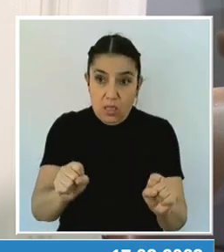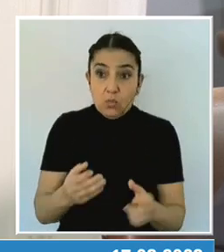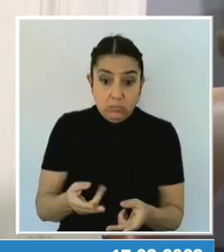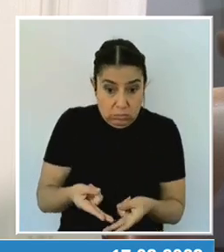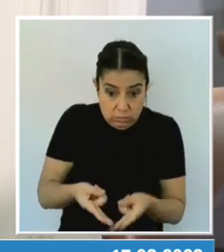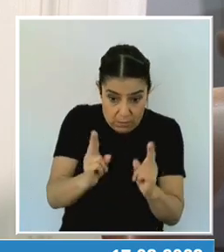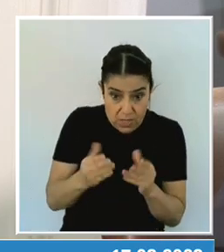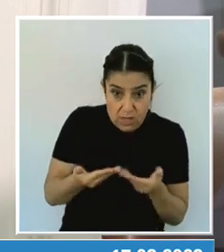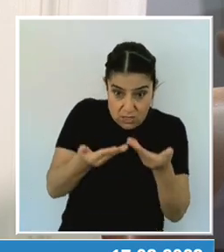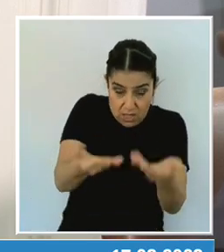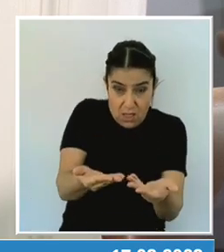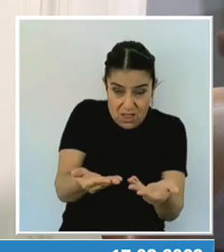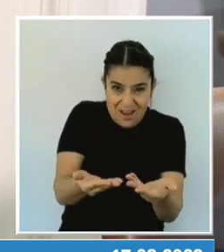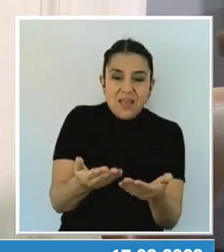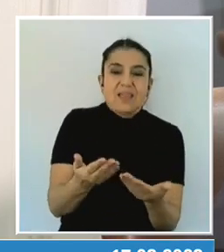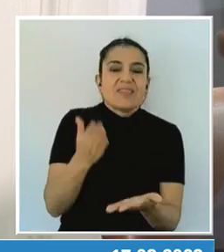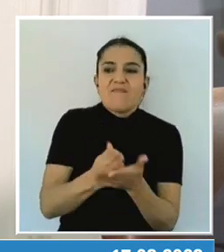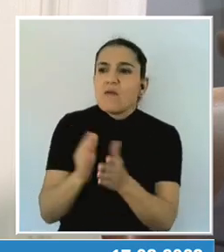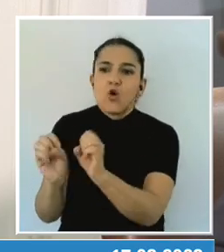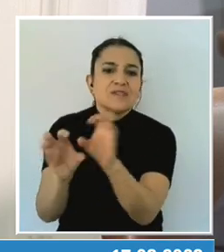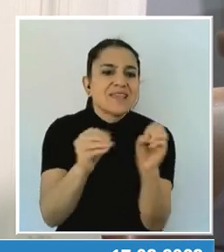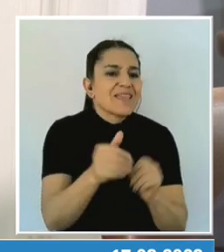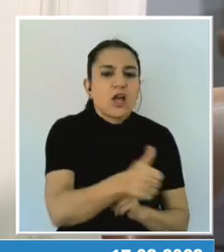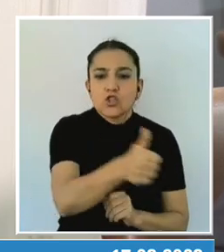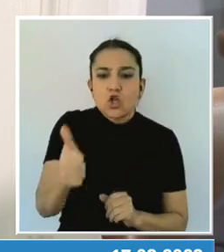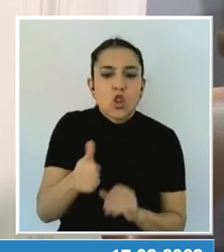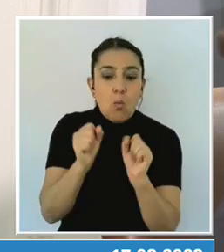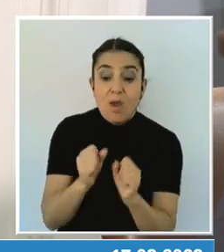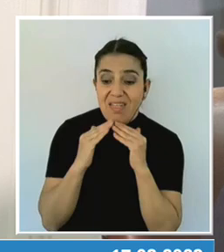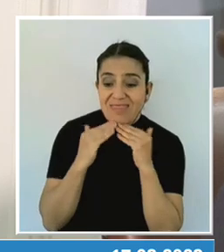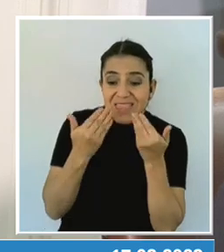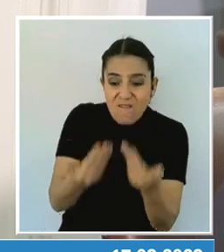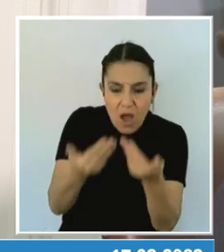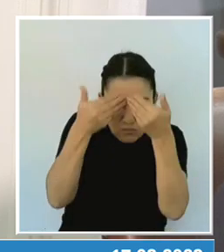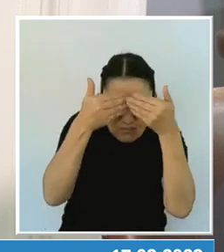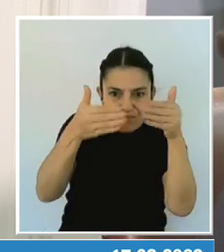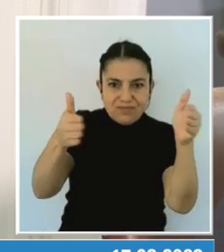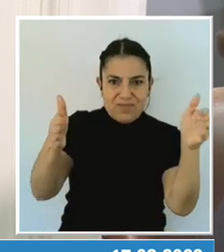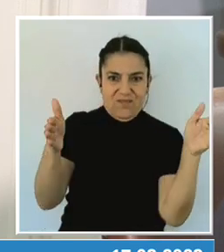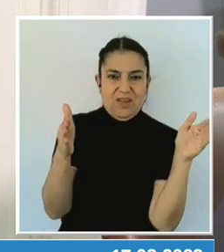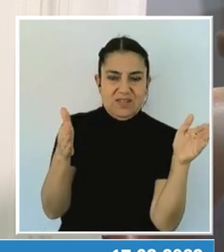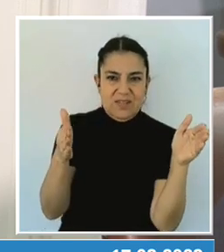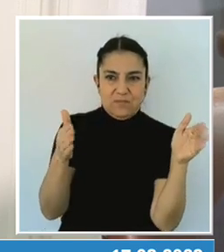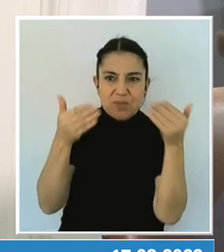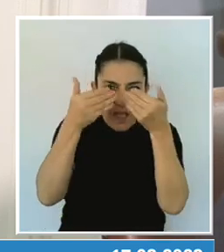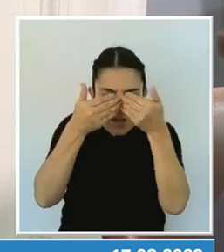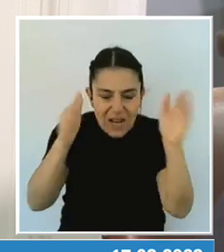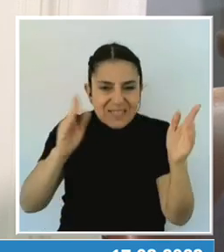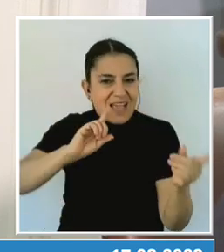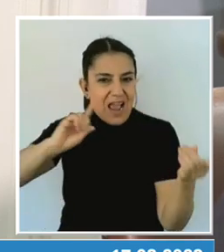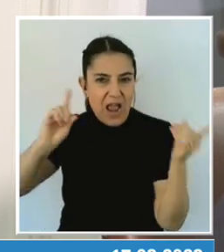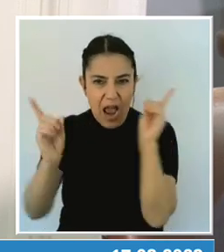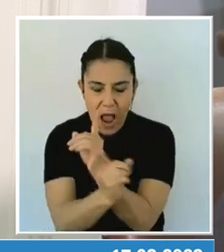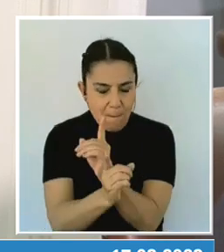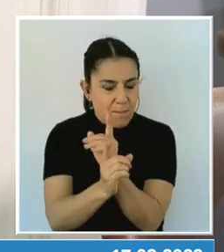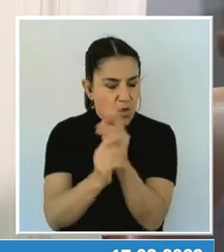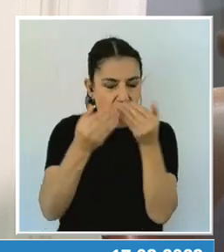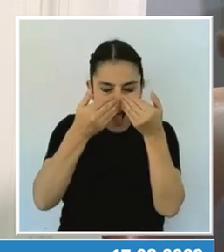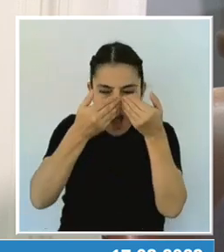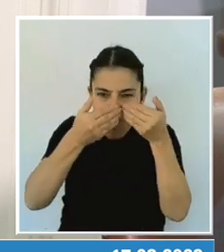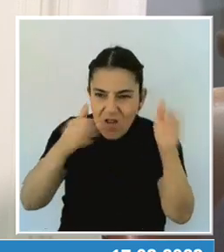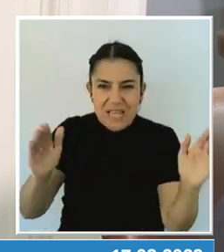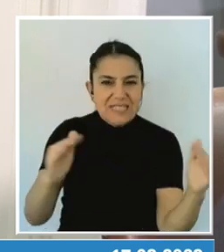a ceder, ¿no? Hay que abrirse al género, hay que abrirse al cambio, hay que abrirse a la